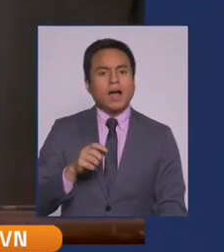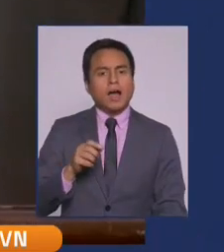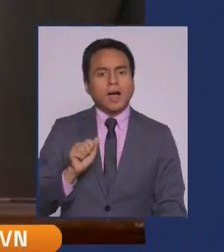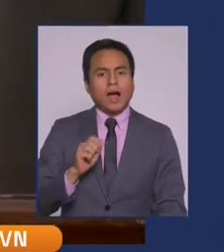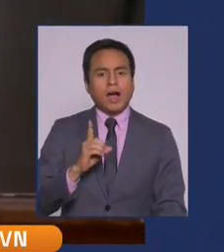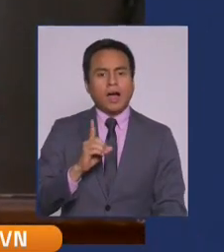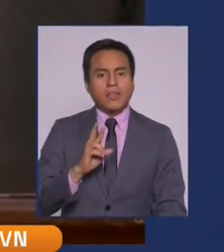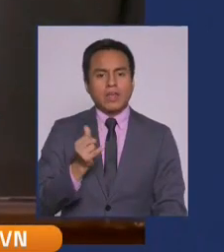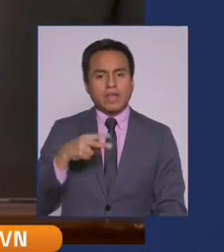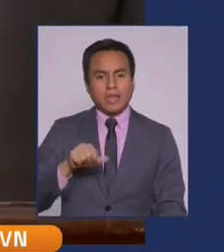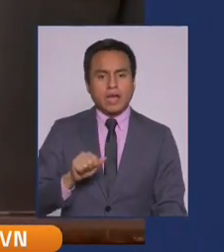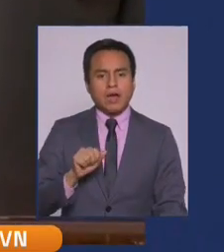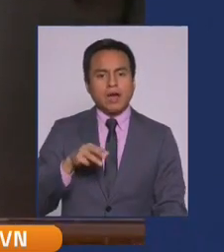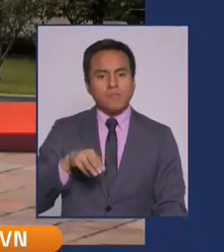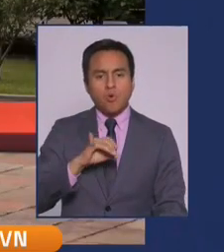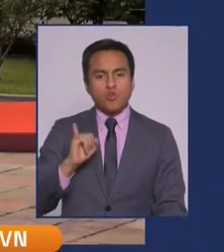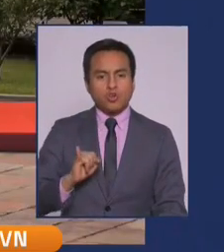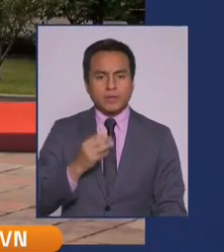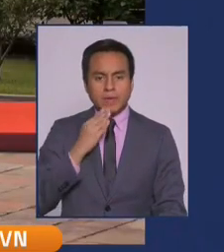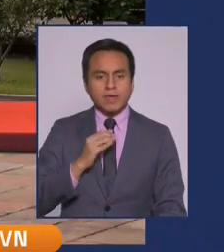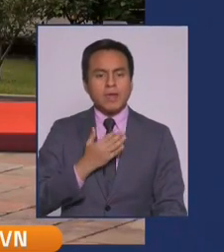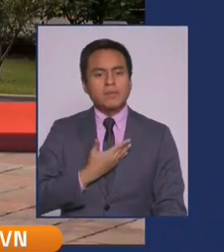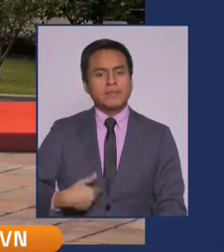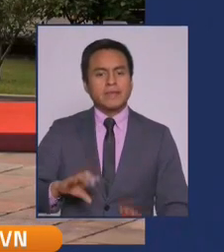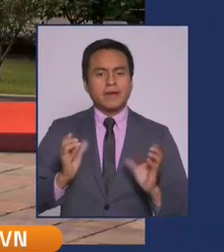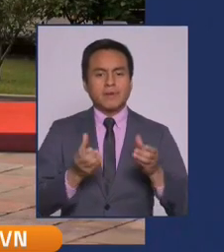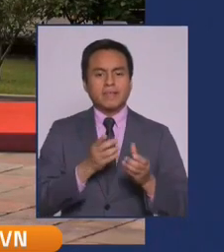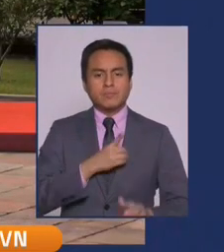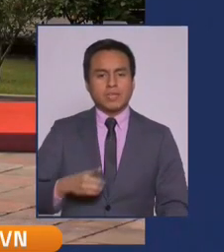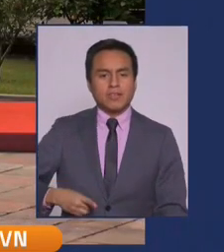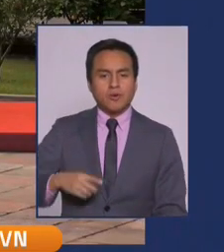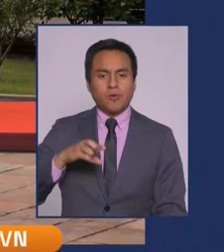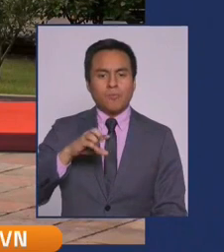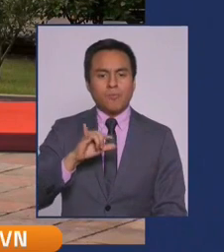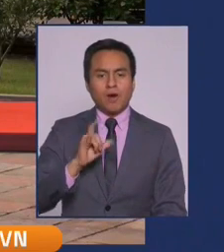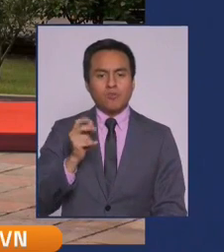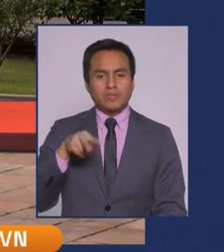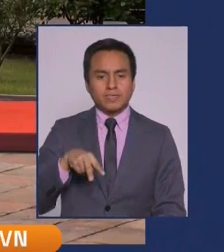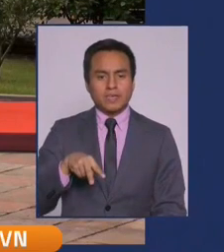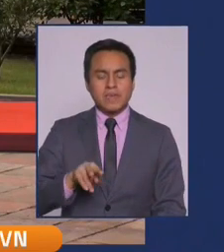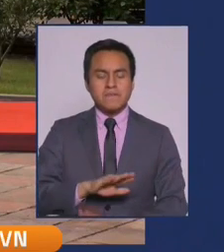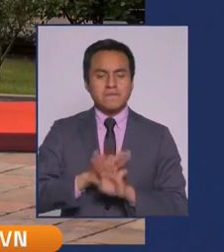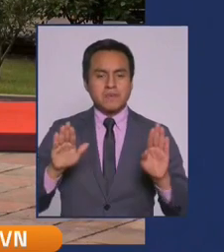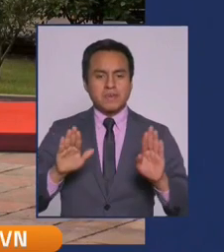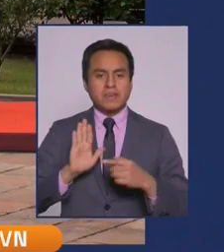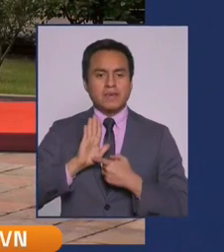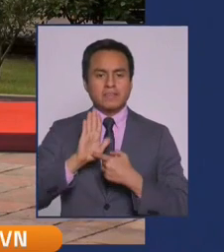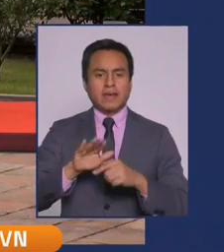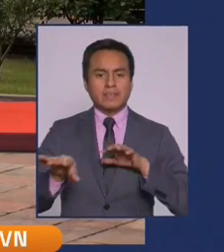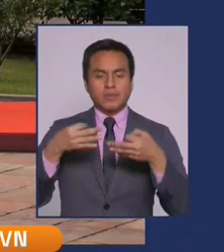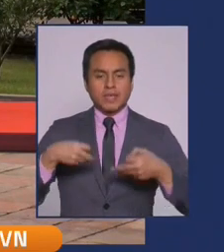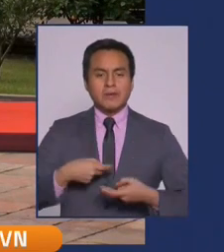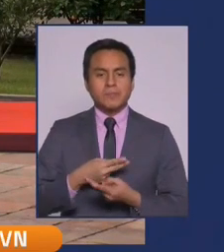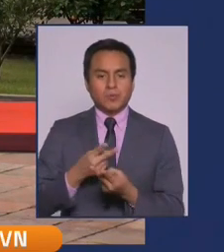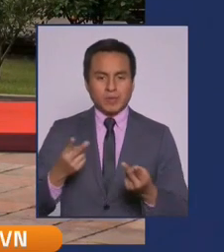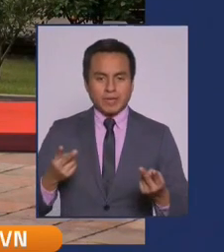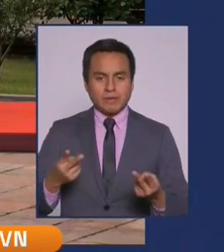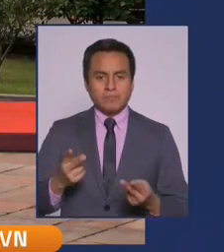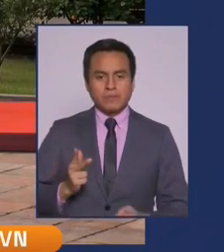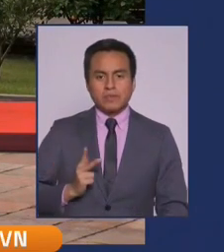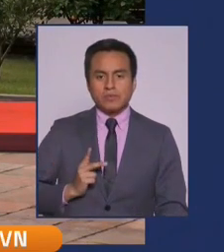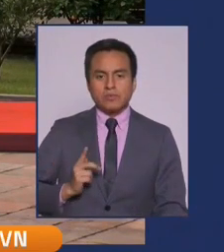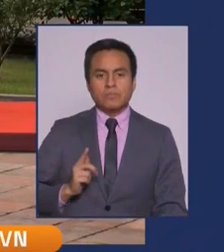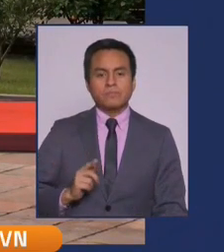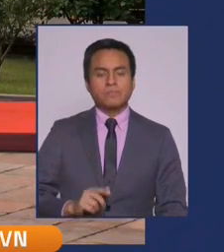están o comprándose un problema con Evópoli, porque sabemos que Evópoli, el partido del ministro Blumel,